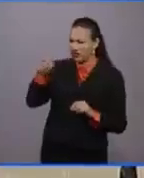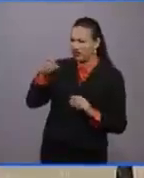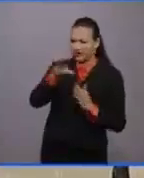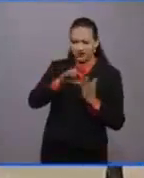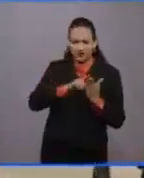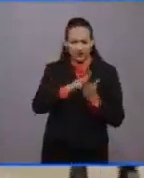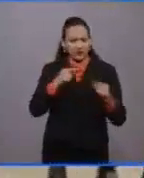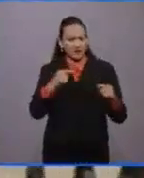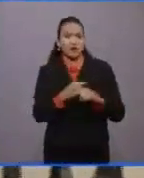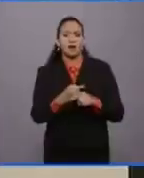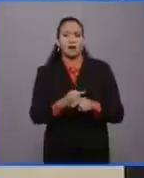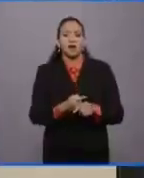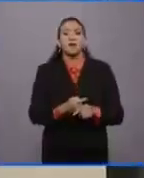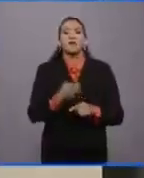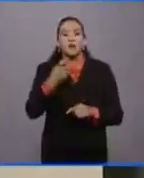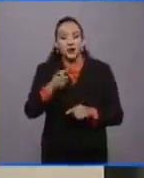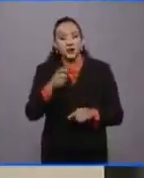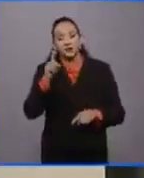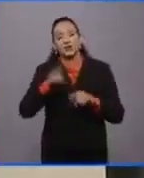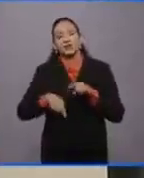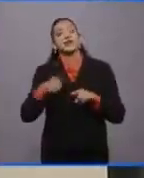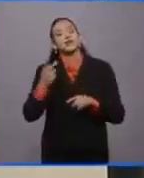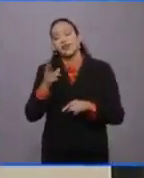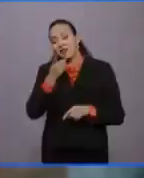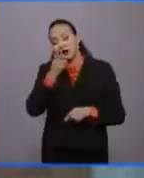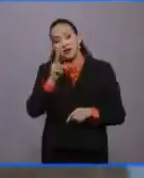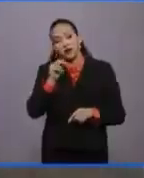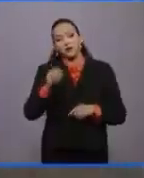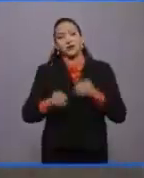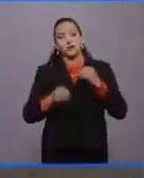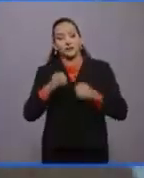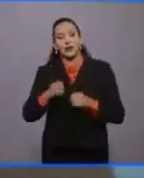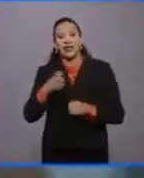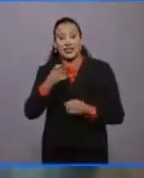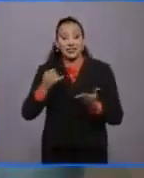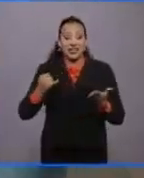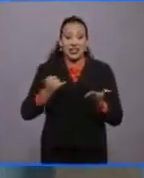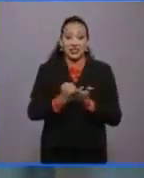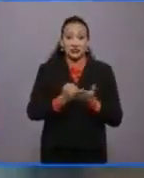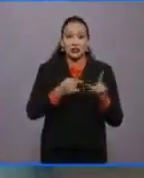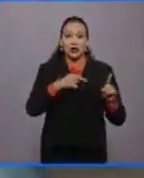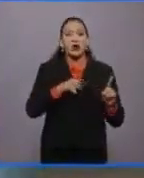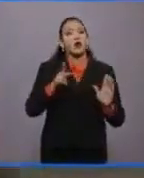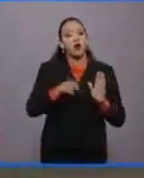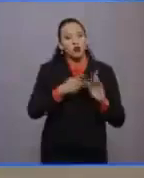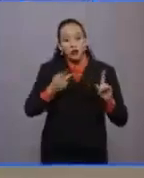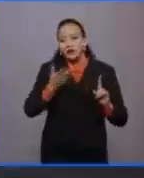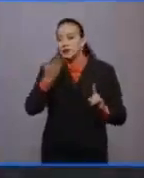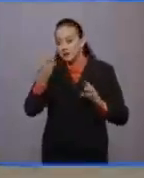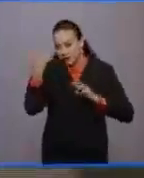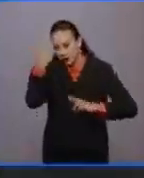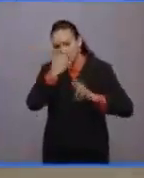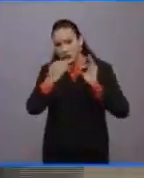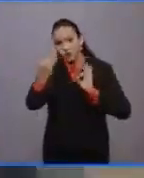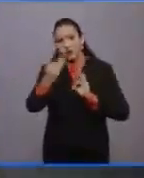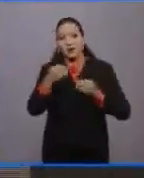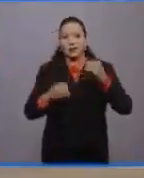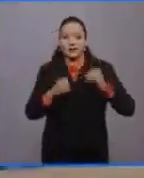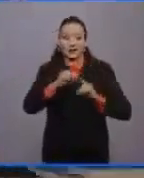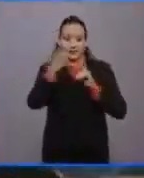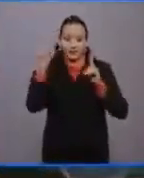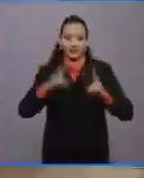de dicho artículo, lo que fue negado por el Tribunal Colegiado, decisión que impugnó mediante revisión ante la Suprema